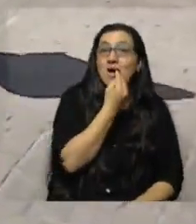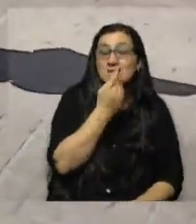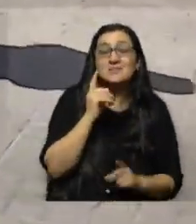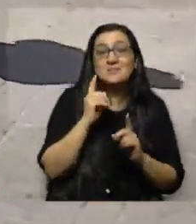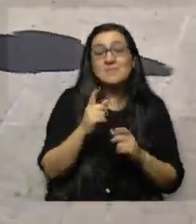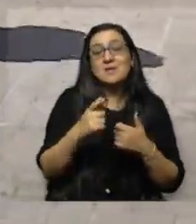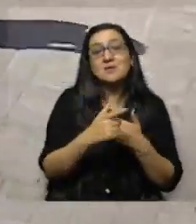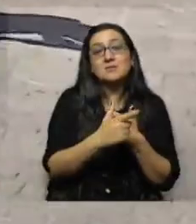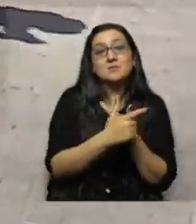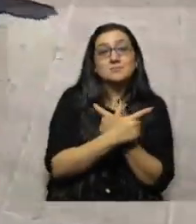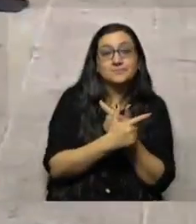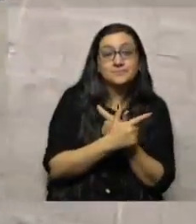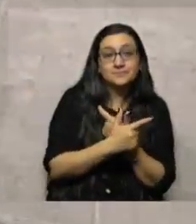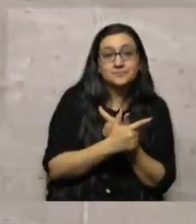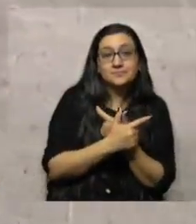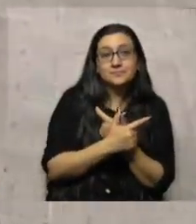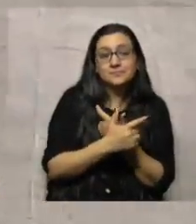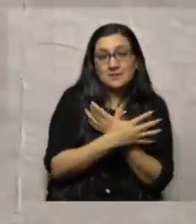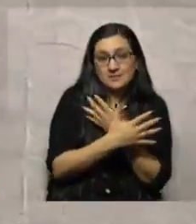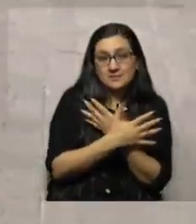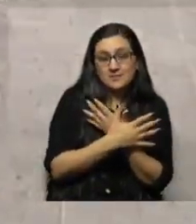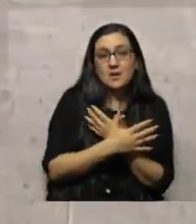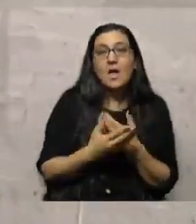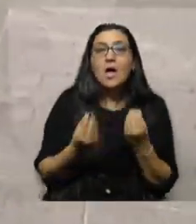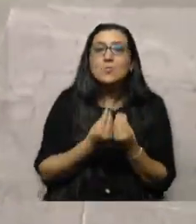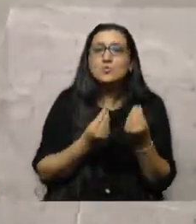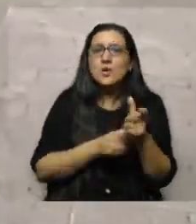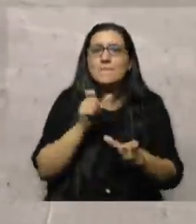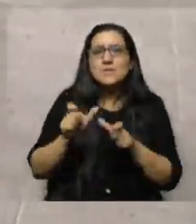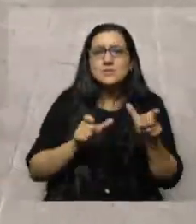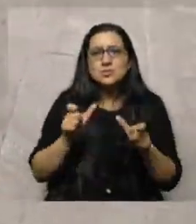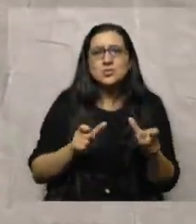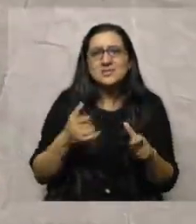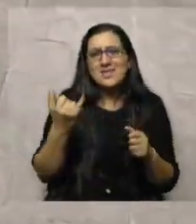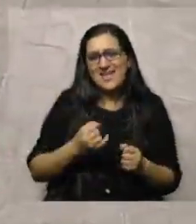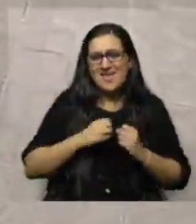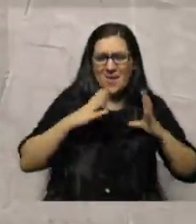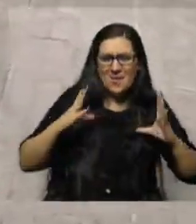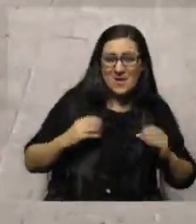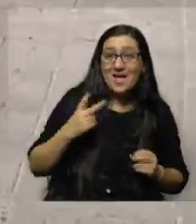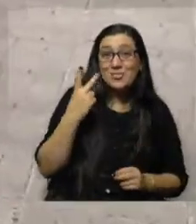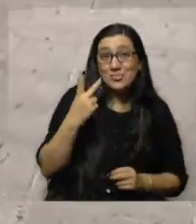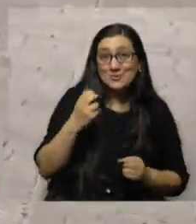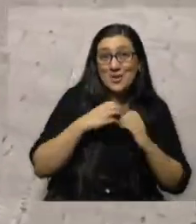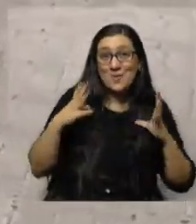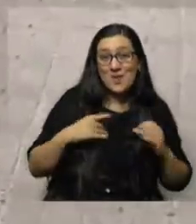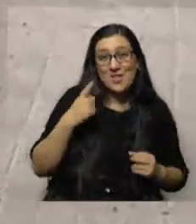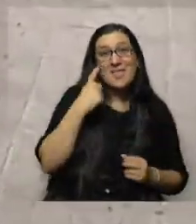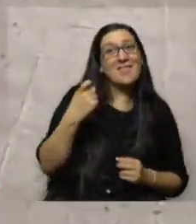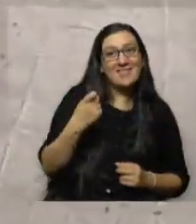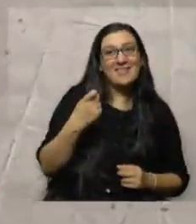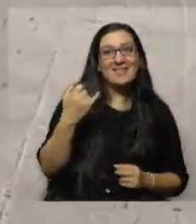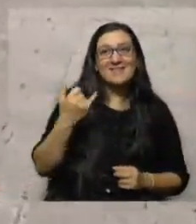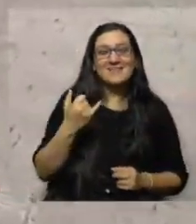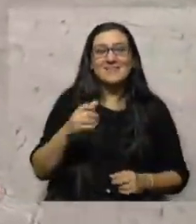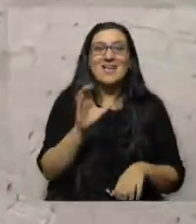se sintieron aquí. Hay gente desde varios lugares, hay escuelas, hay dos escuelas que pudimos identificar con las clases, con los